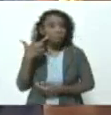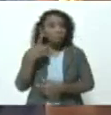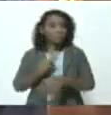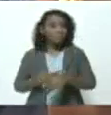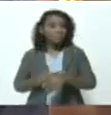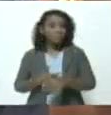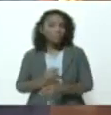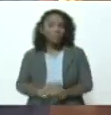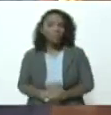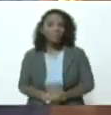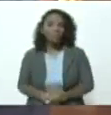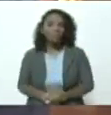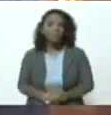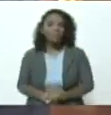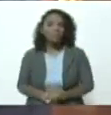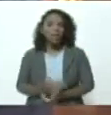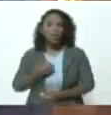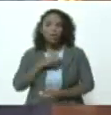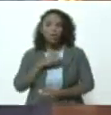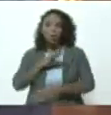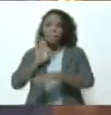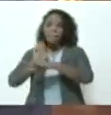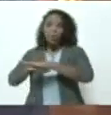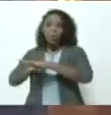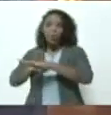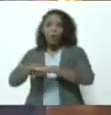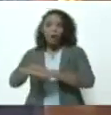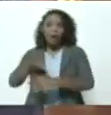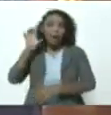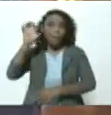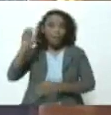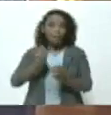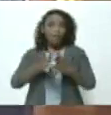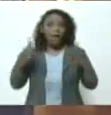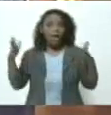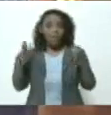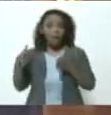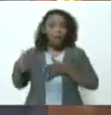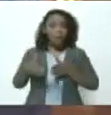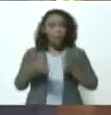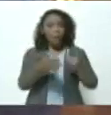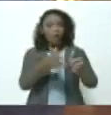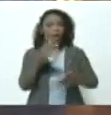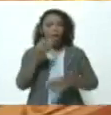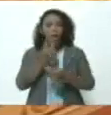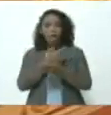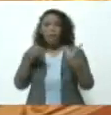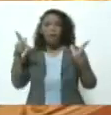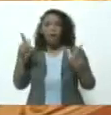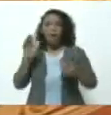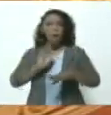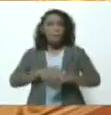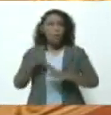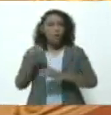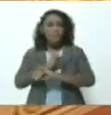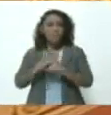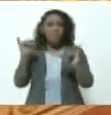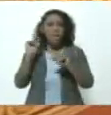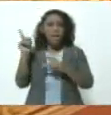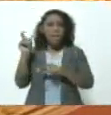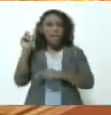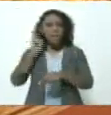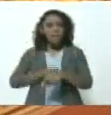temporada que llamamos La Patria Grande, Caminos de Libertad. Un poco porque el final de esta